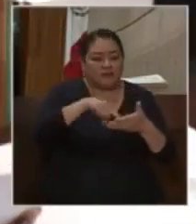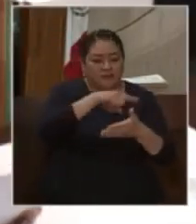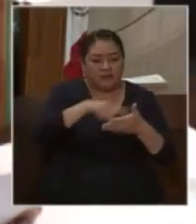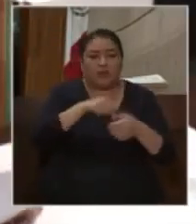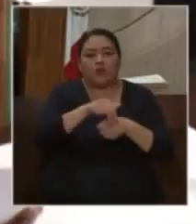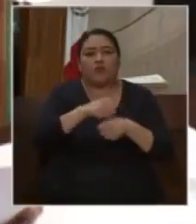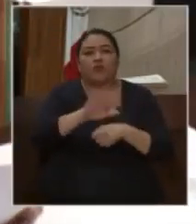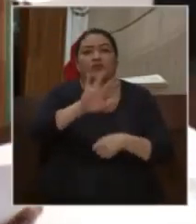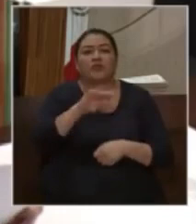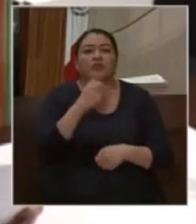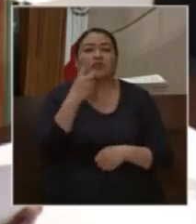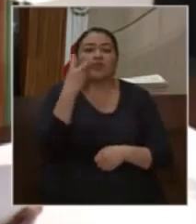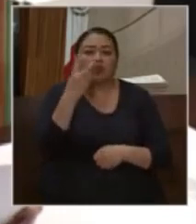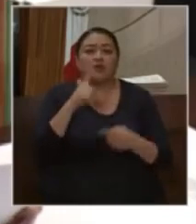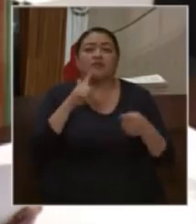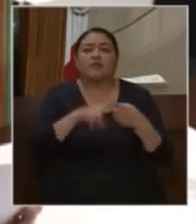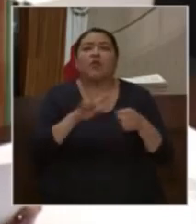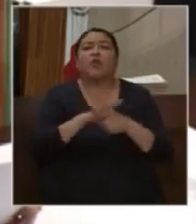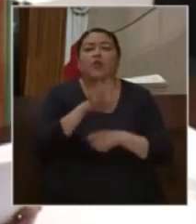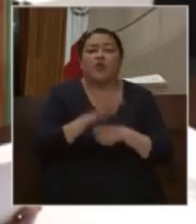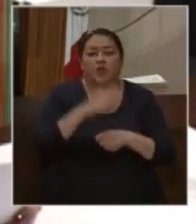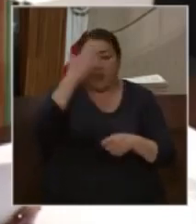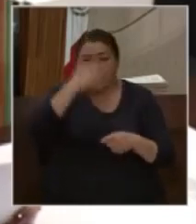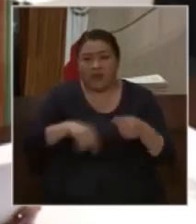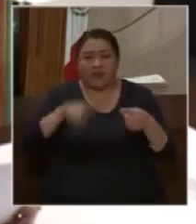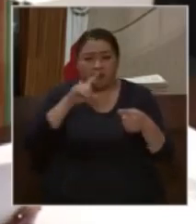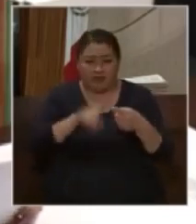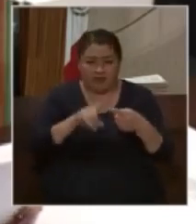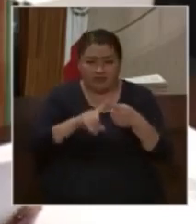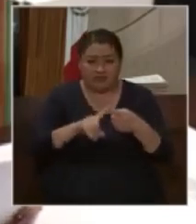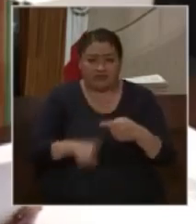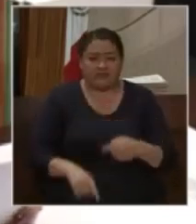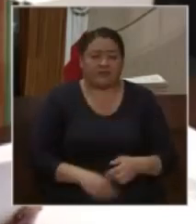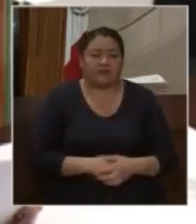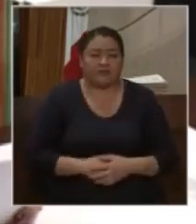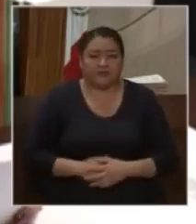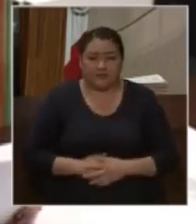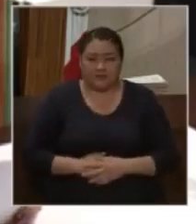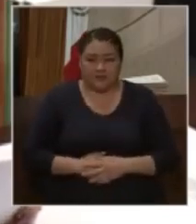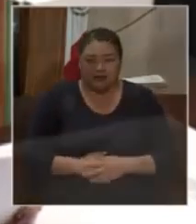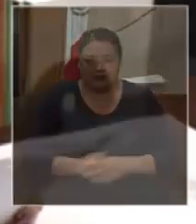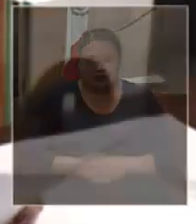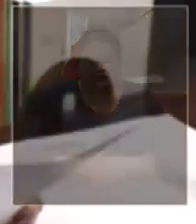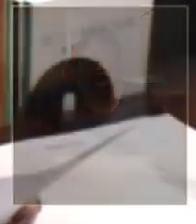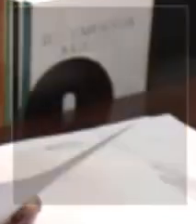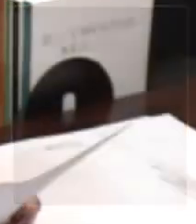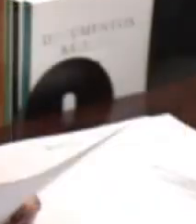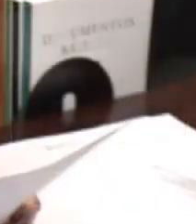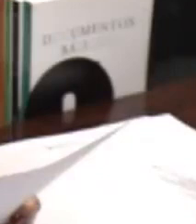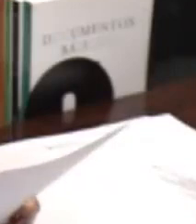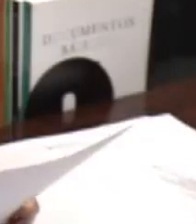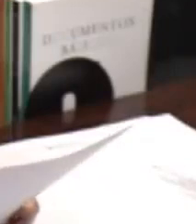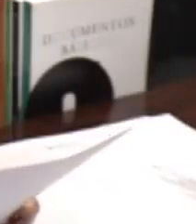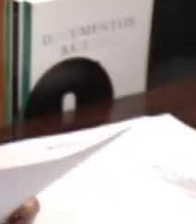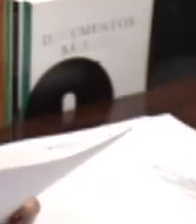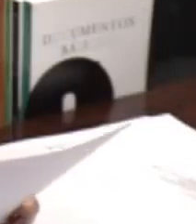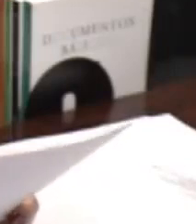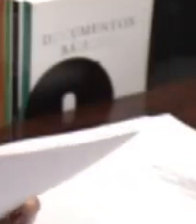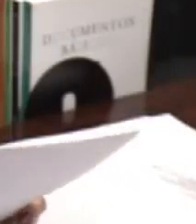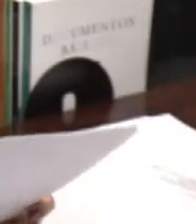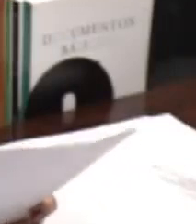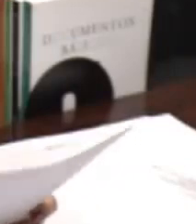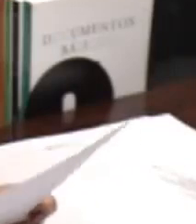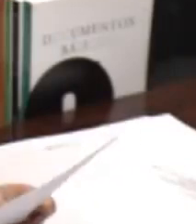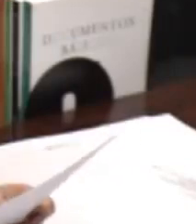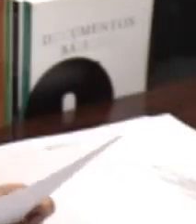electoral 52, mediante la cual se controvierte una sentencia emitida por esta Sala Superior, toda vez que las cuales estas sentencias revisten el carácter de definitivas